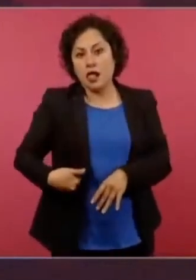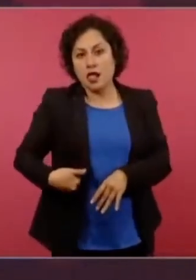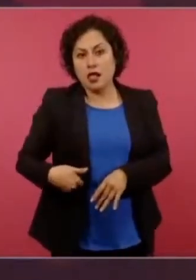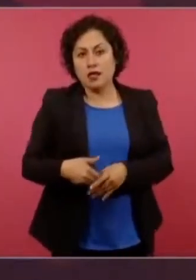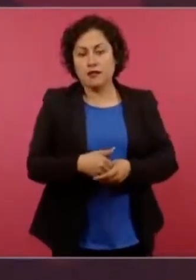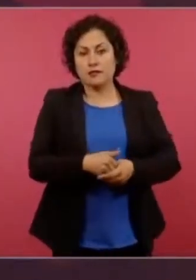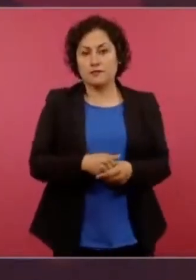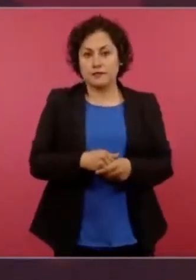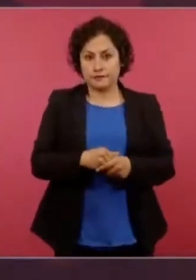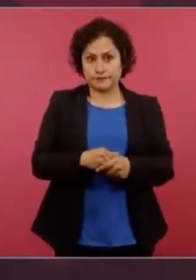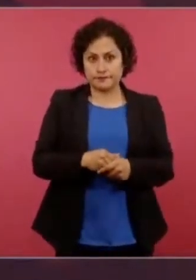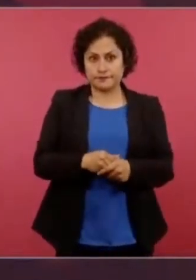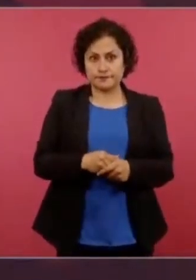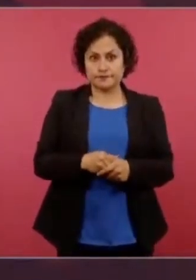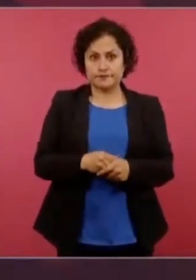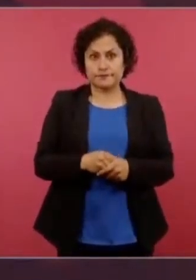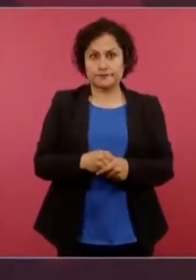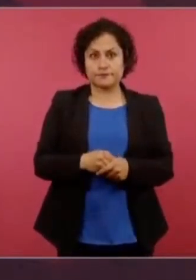Y